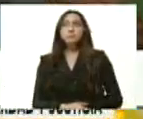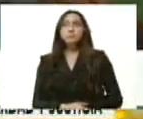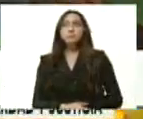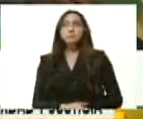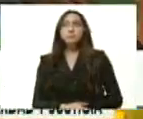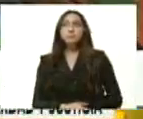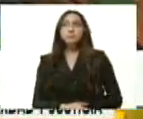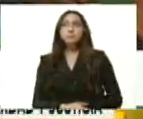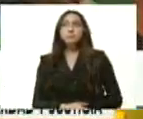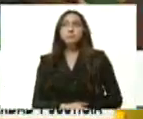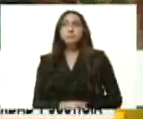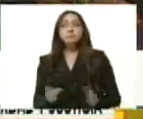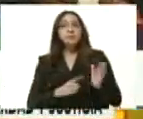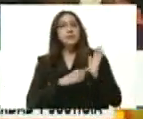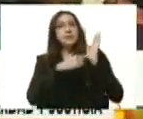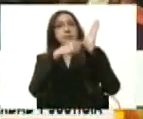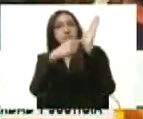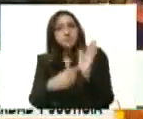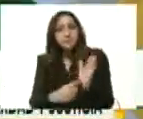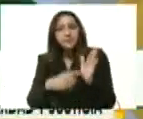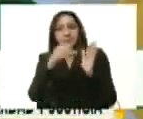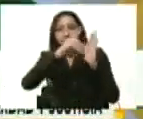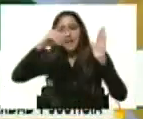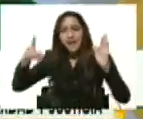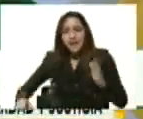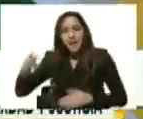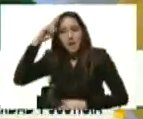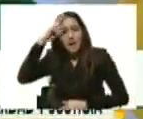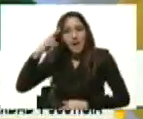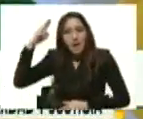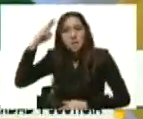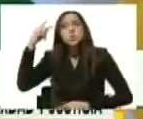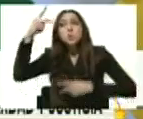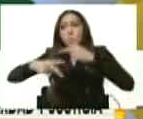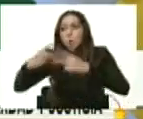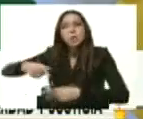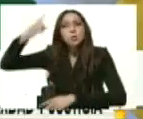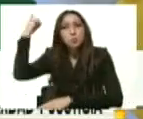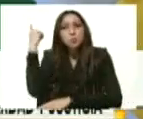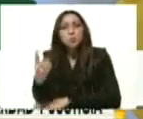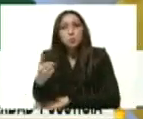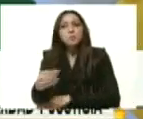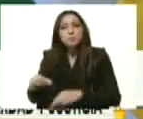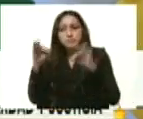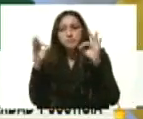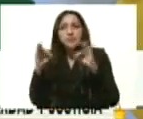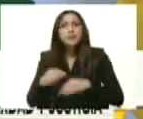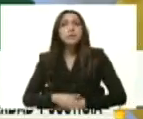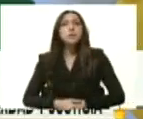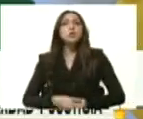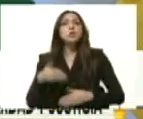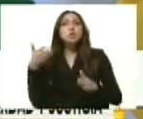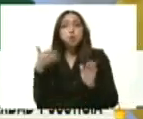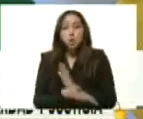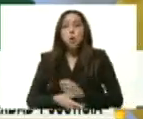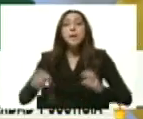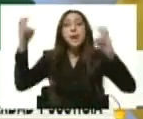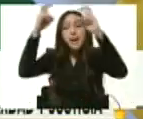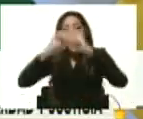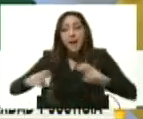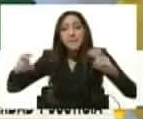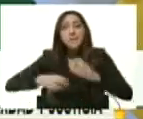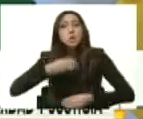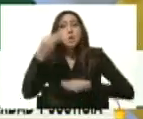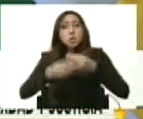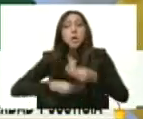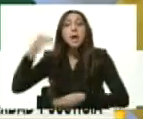La luz del derecho, la razón y el debido proceso sobre el contenido de la investigación del GIEI